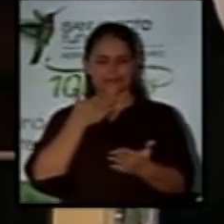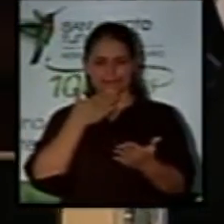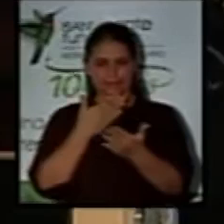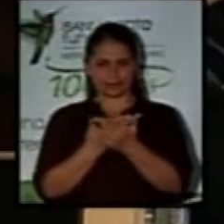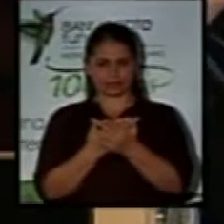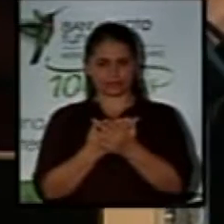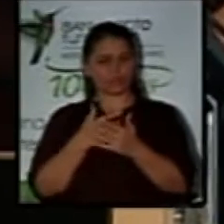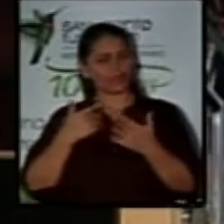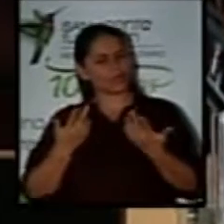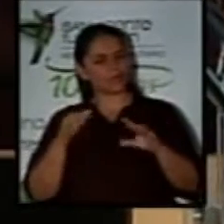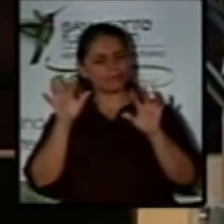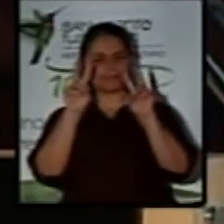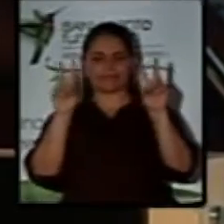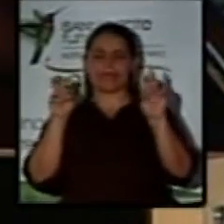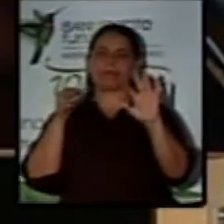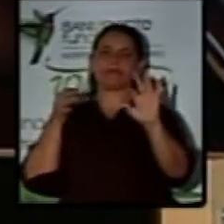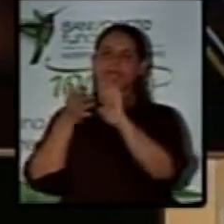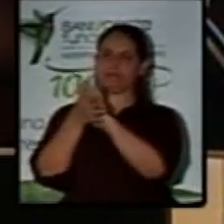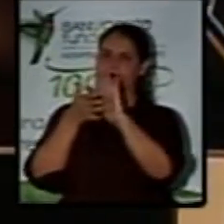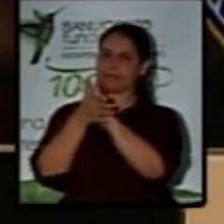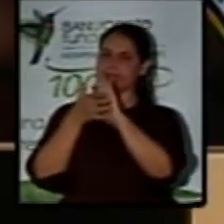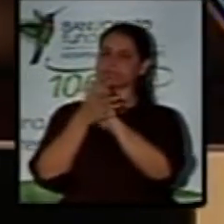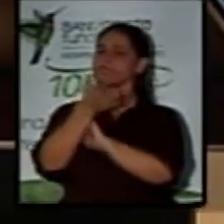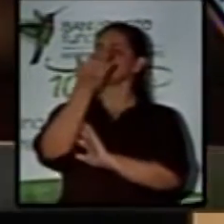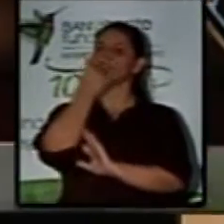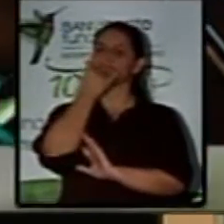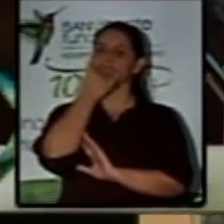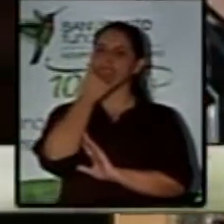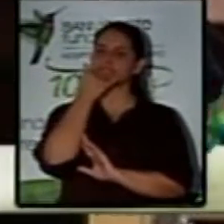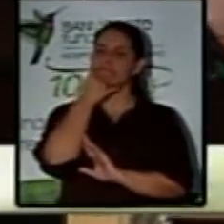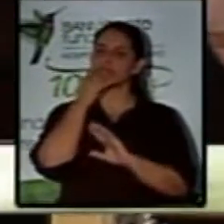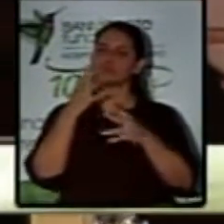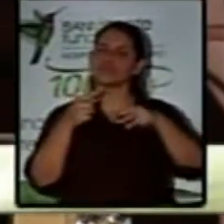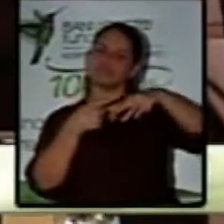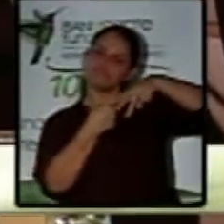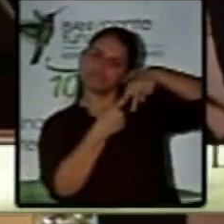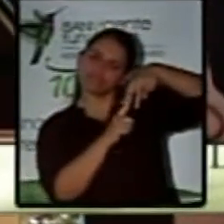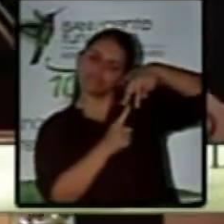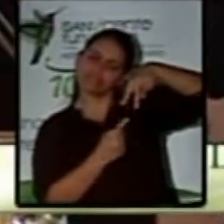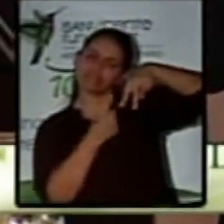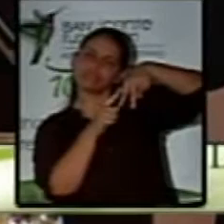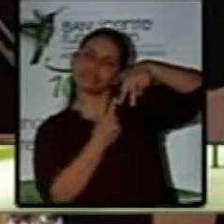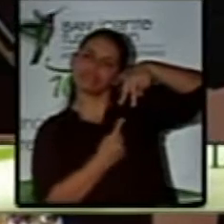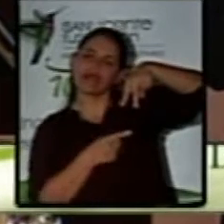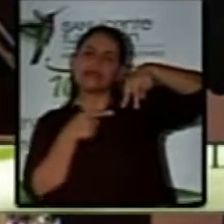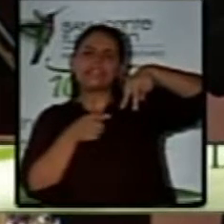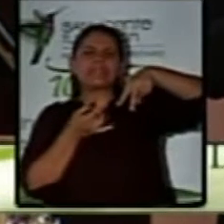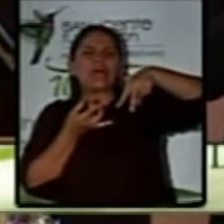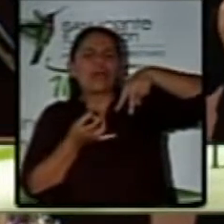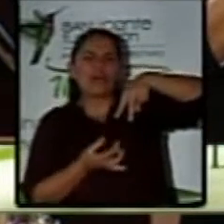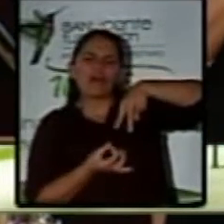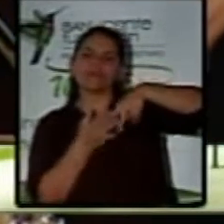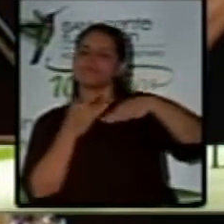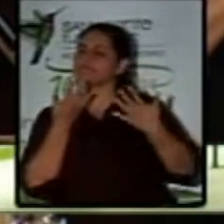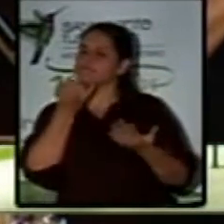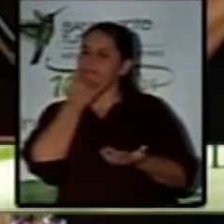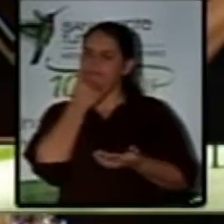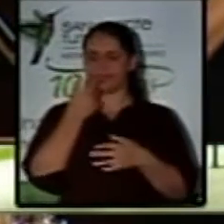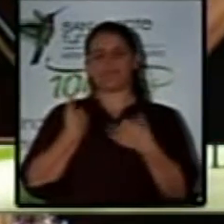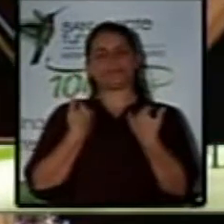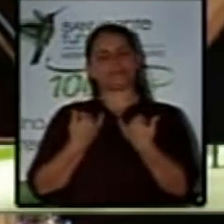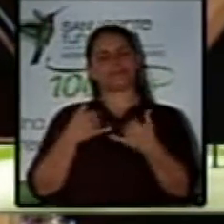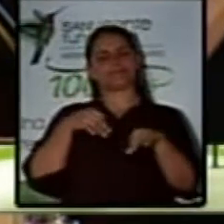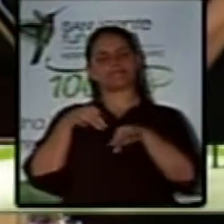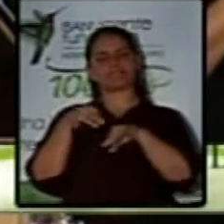para desarrollar este tema. Entonces, ¿qué pasa con las varices y los calambres en las piernas? Al final de esta conferencia vamos a